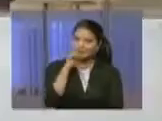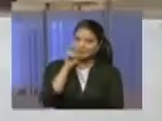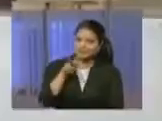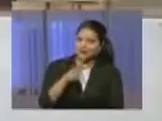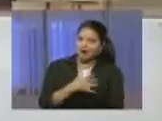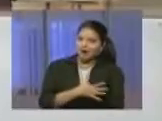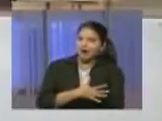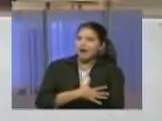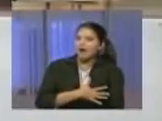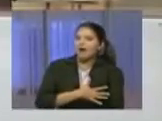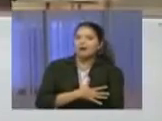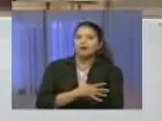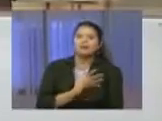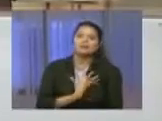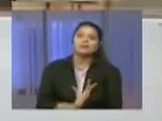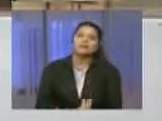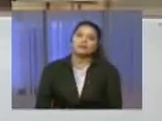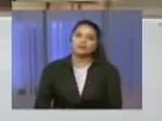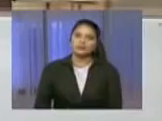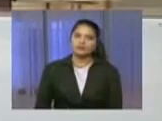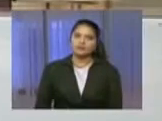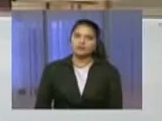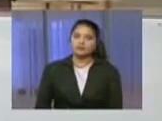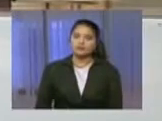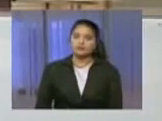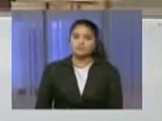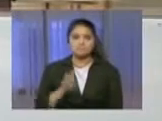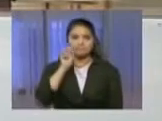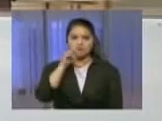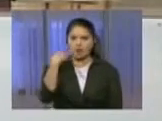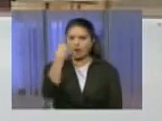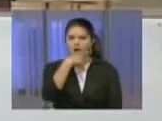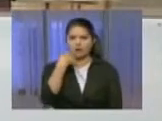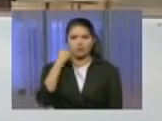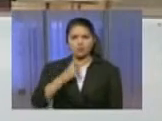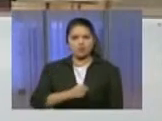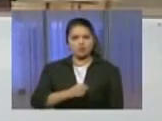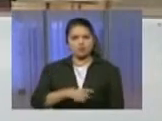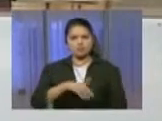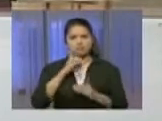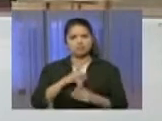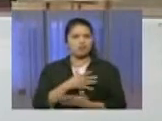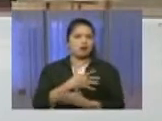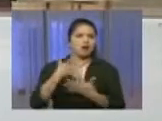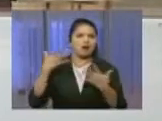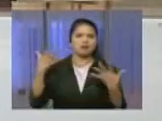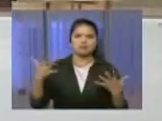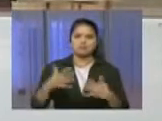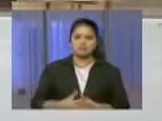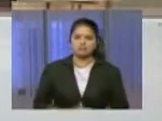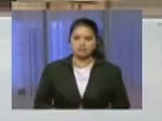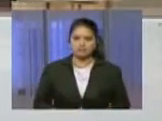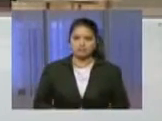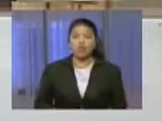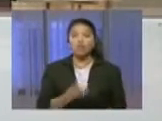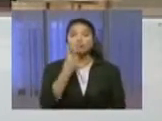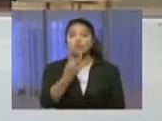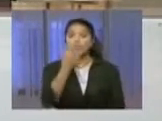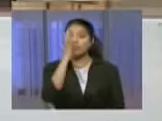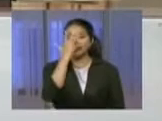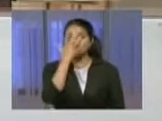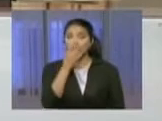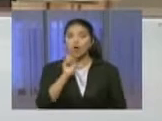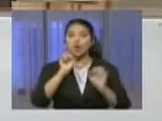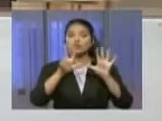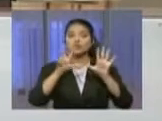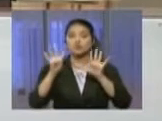ahí está la dignidad de ese gigante Mira Ah 2 de febrero del 89